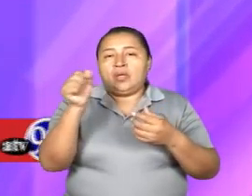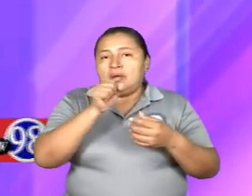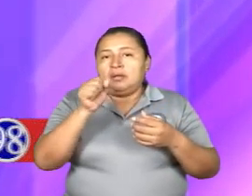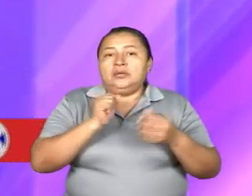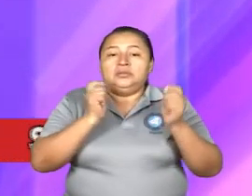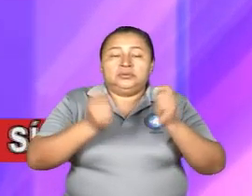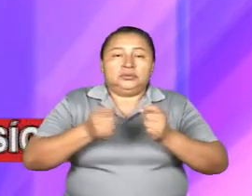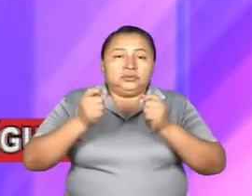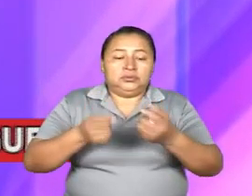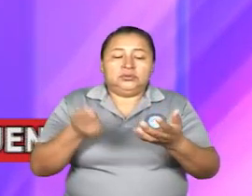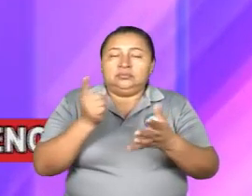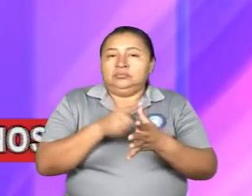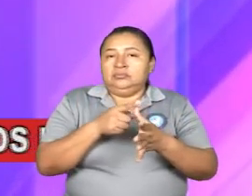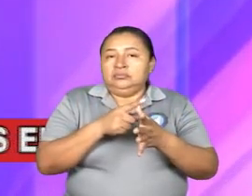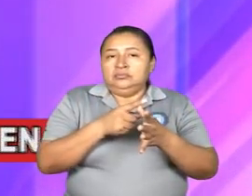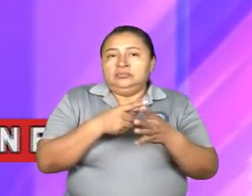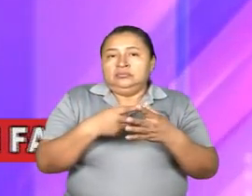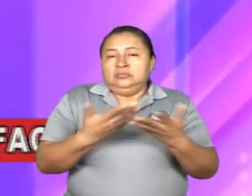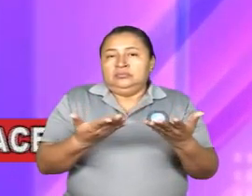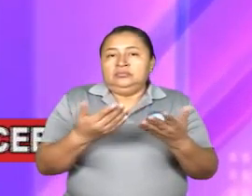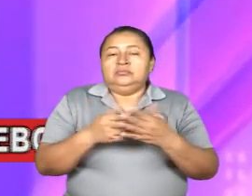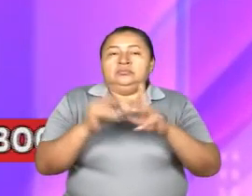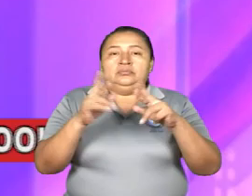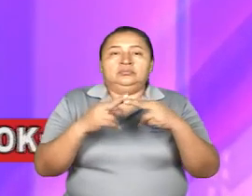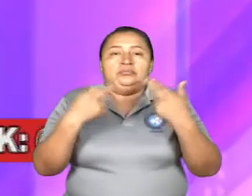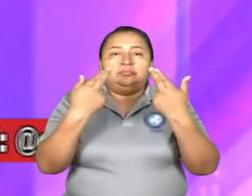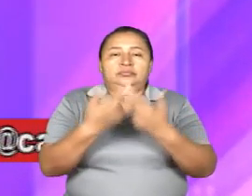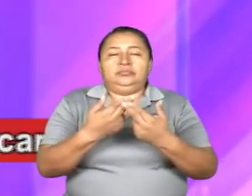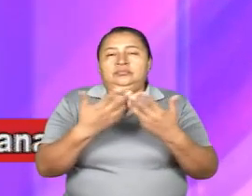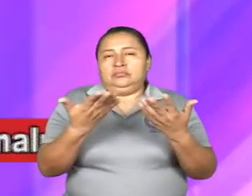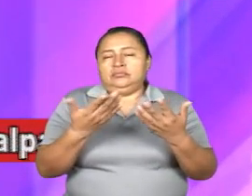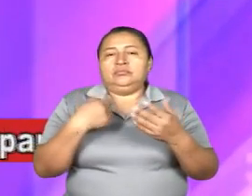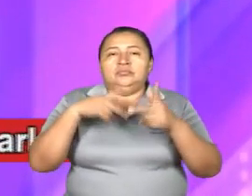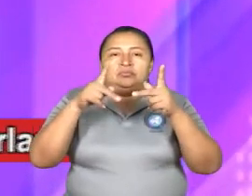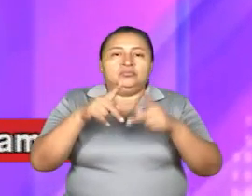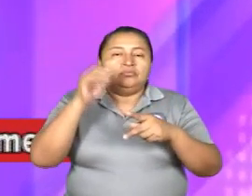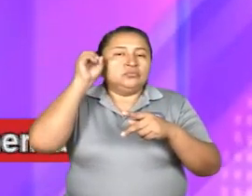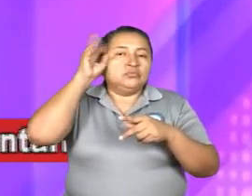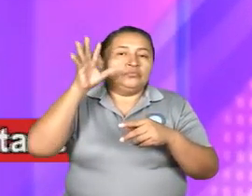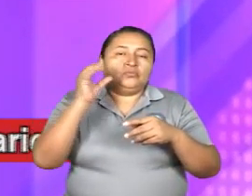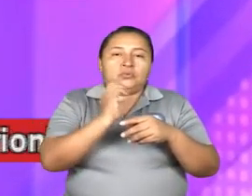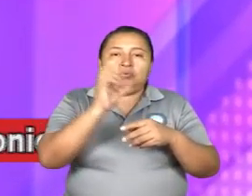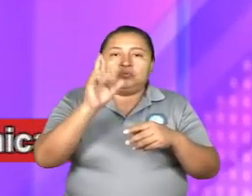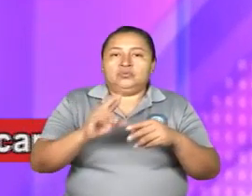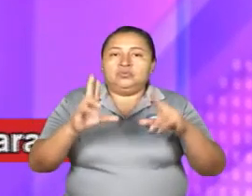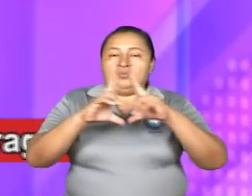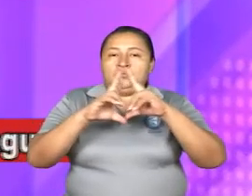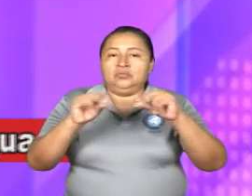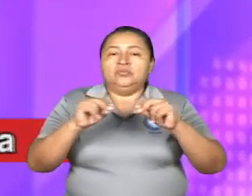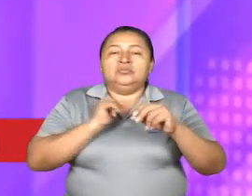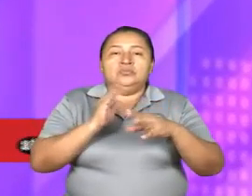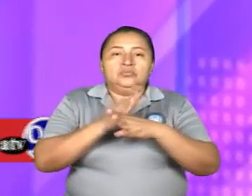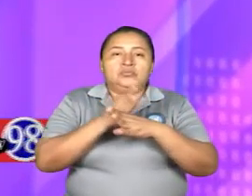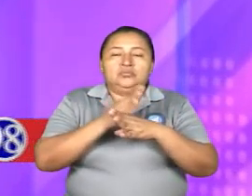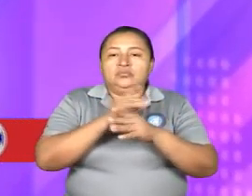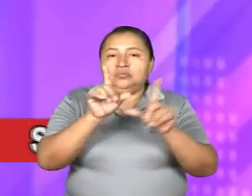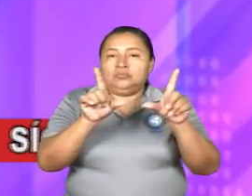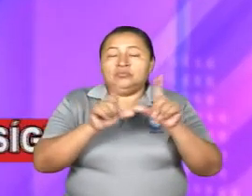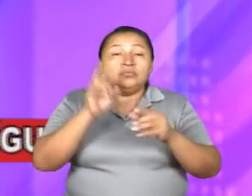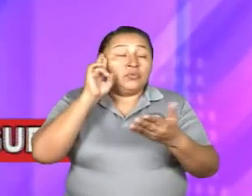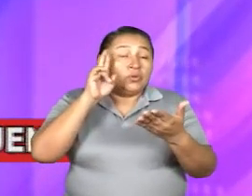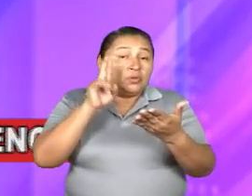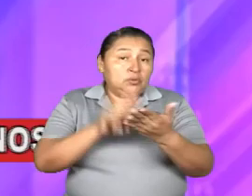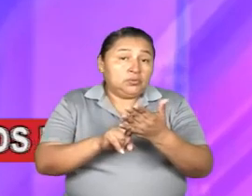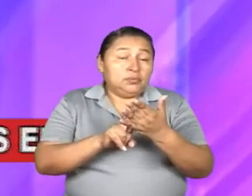granadinas, y reuniones entre turoperadores de Costa Rica y Nicaragua en distintos lugares. Acordémonos que